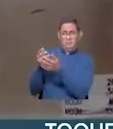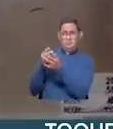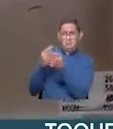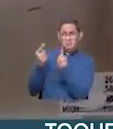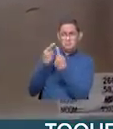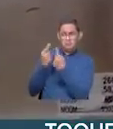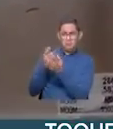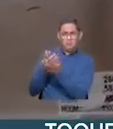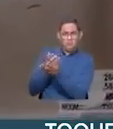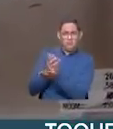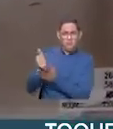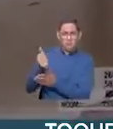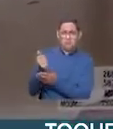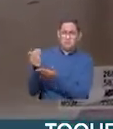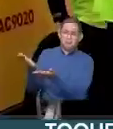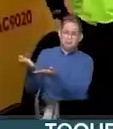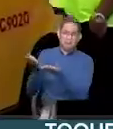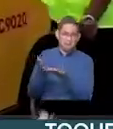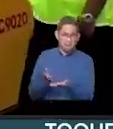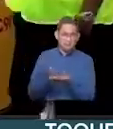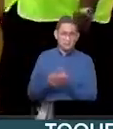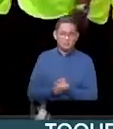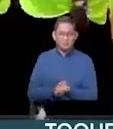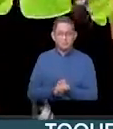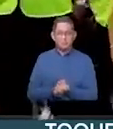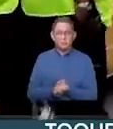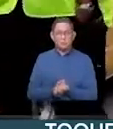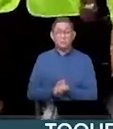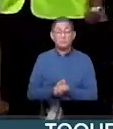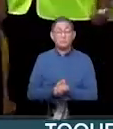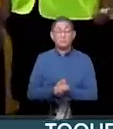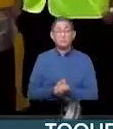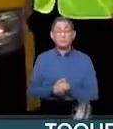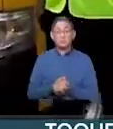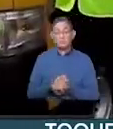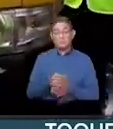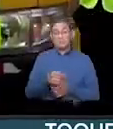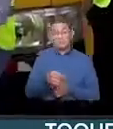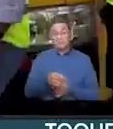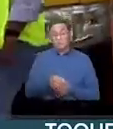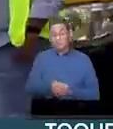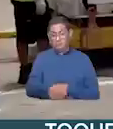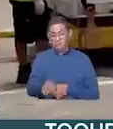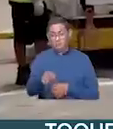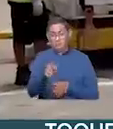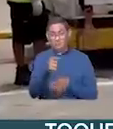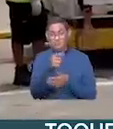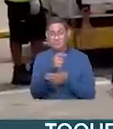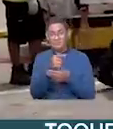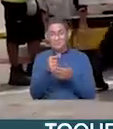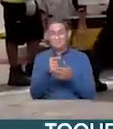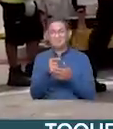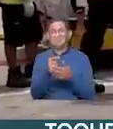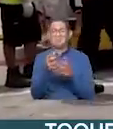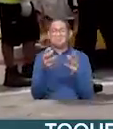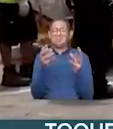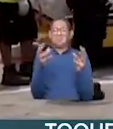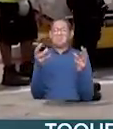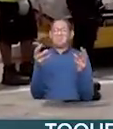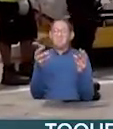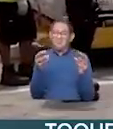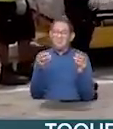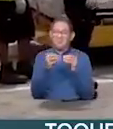farmacéutica y esta semana también se espera un importante lote de